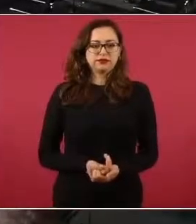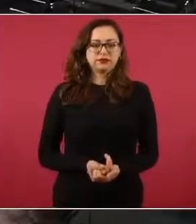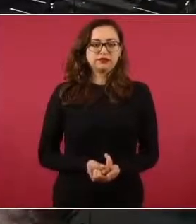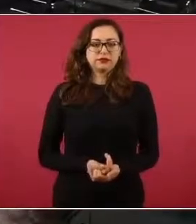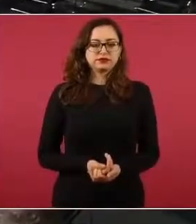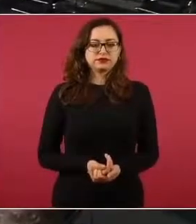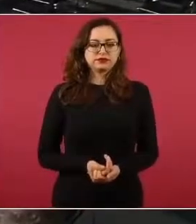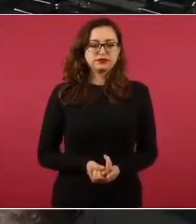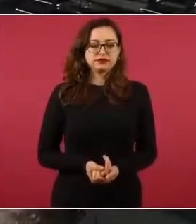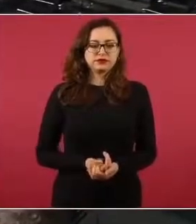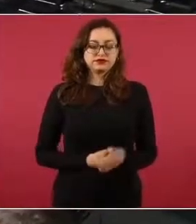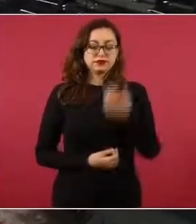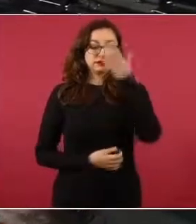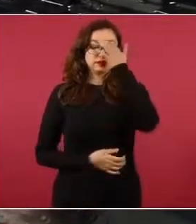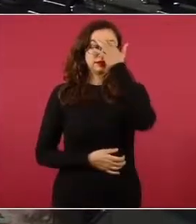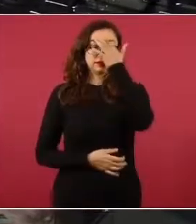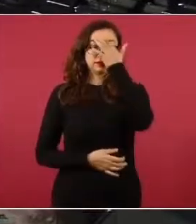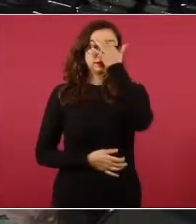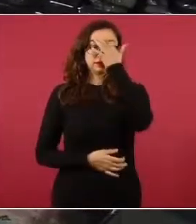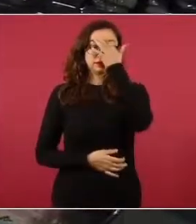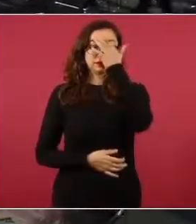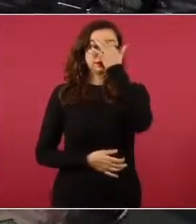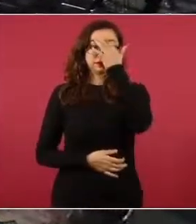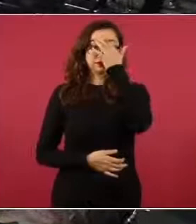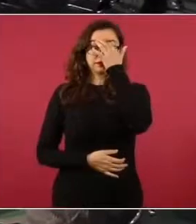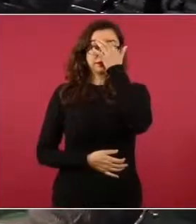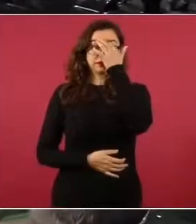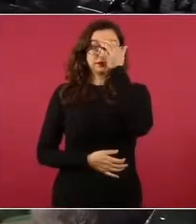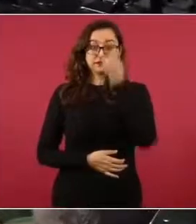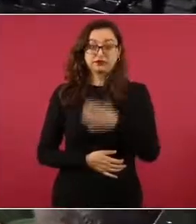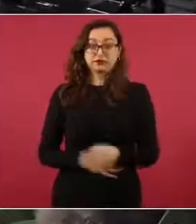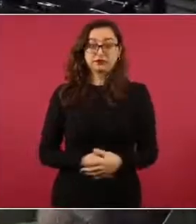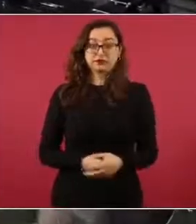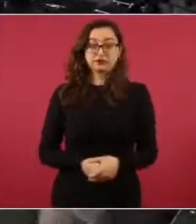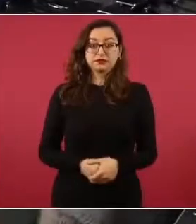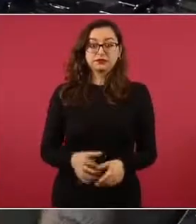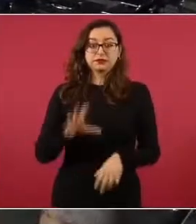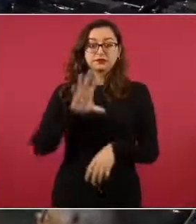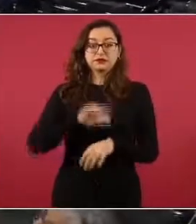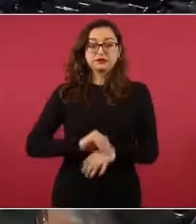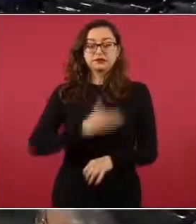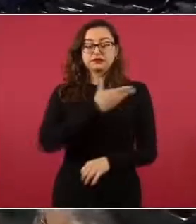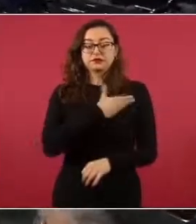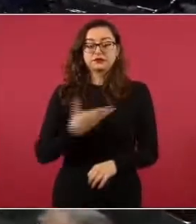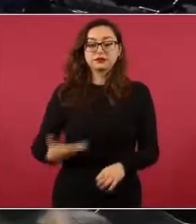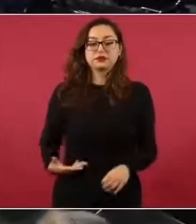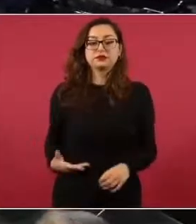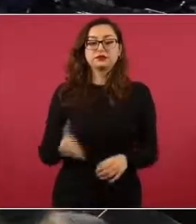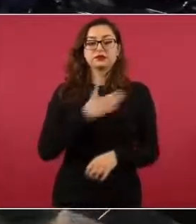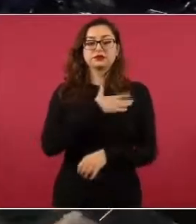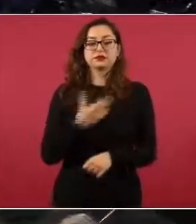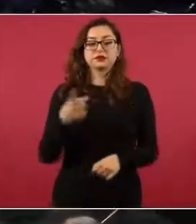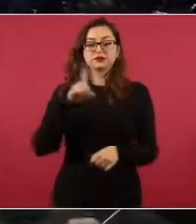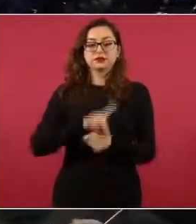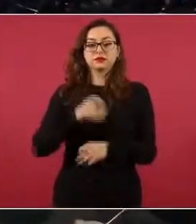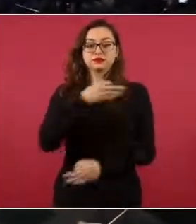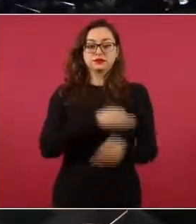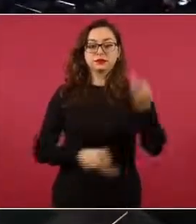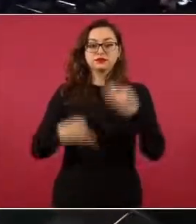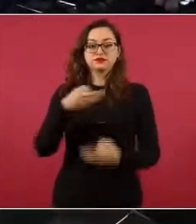Con su permiso, señor presidente, buenos días a todas y a todos. Vamos a presentar, como cada